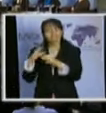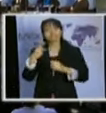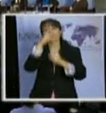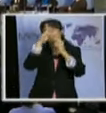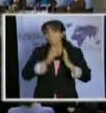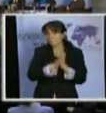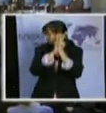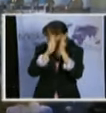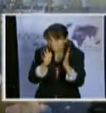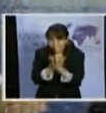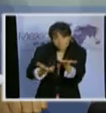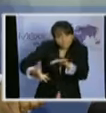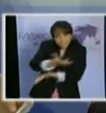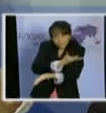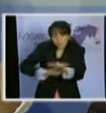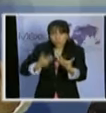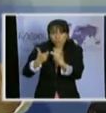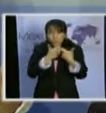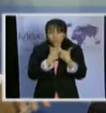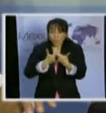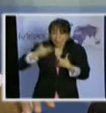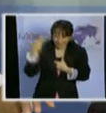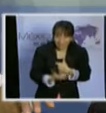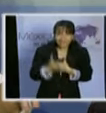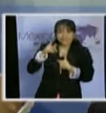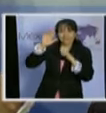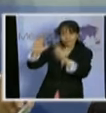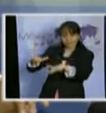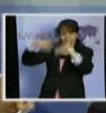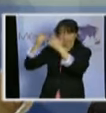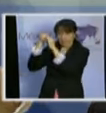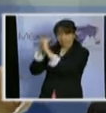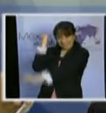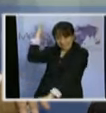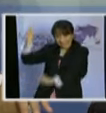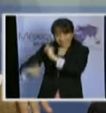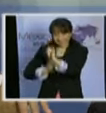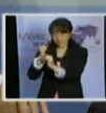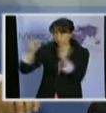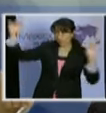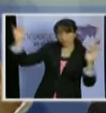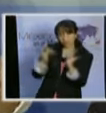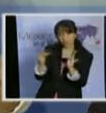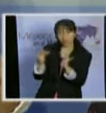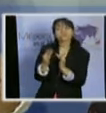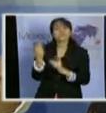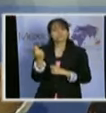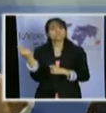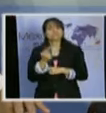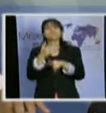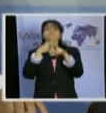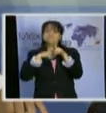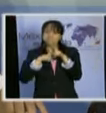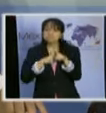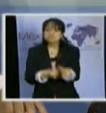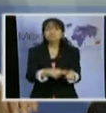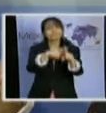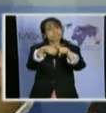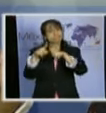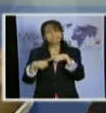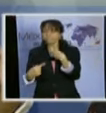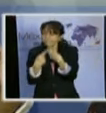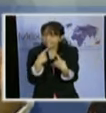arena internacional iluminará las sensibles discusiones que tenemos como país